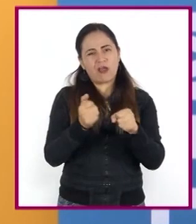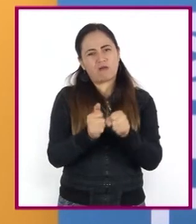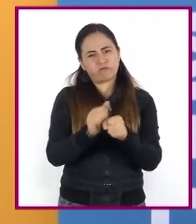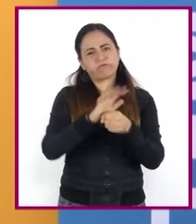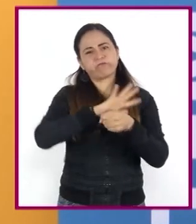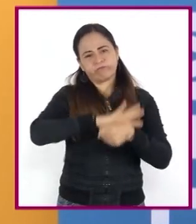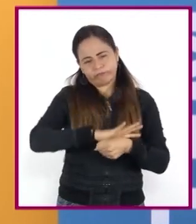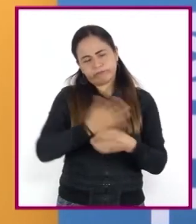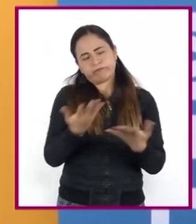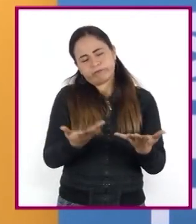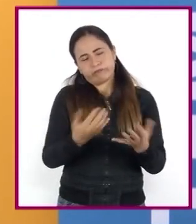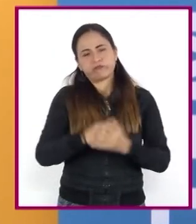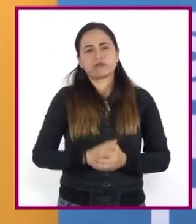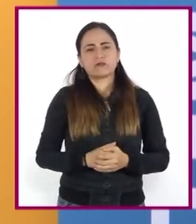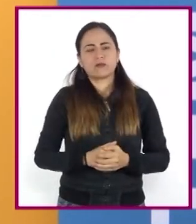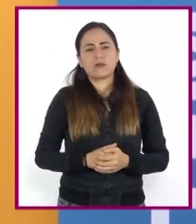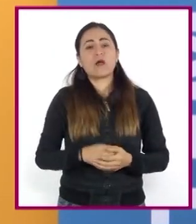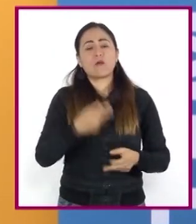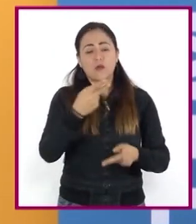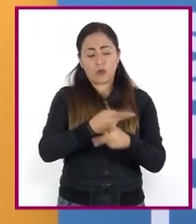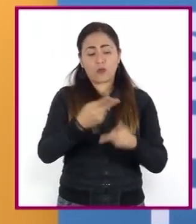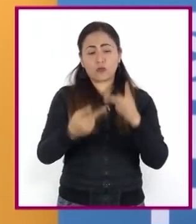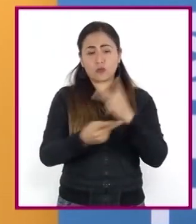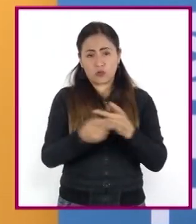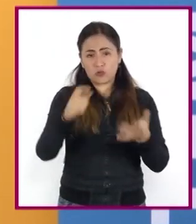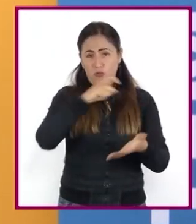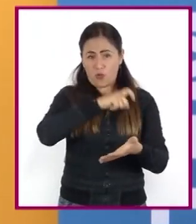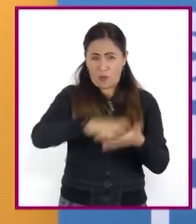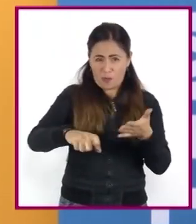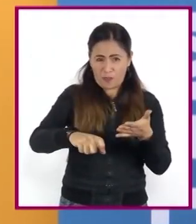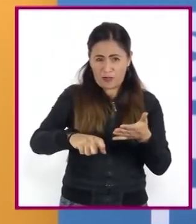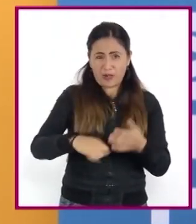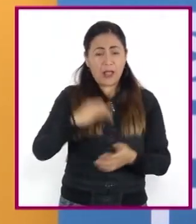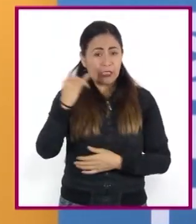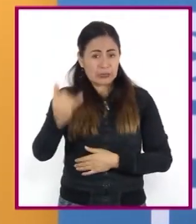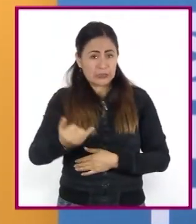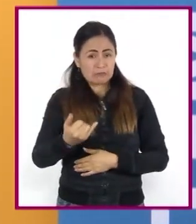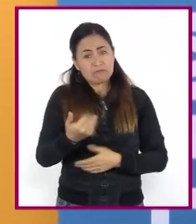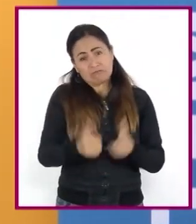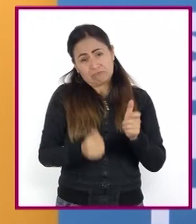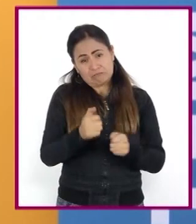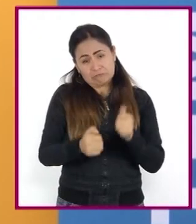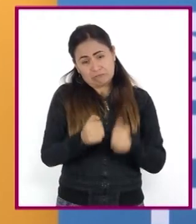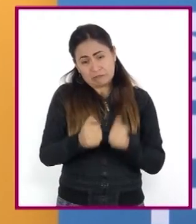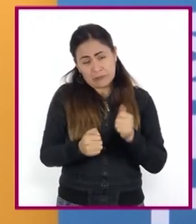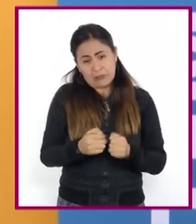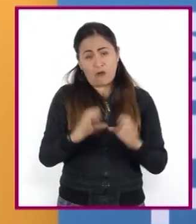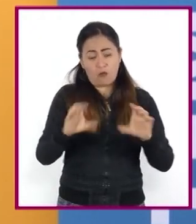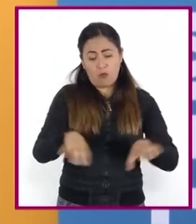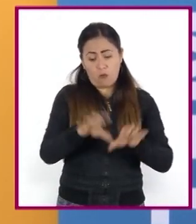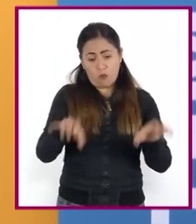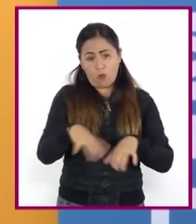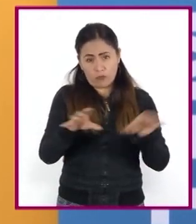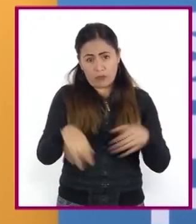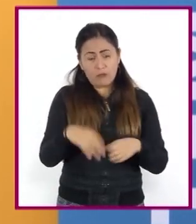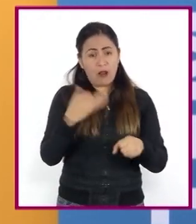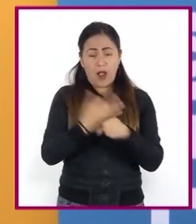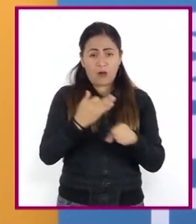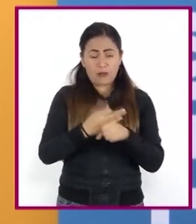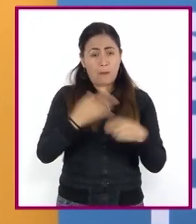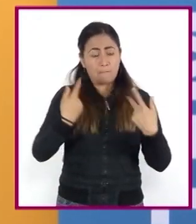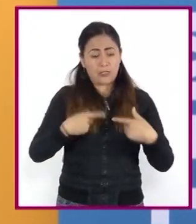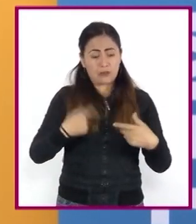que estamos viviendo, la compra de productos por medio de un teléfono o una computadora se ha vuelto más popular en nuestro